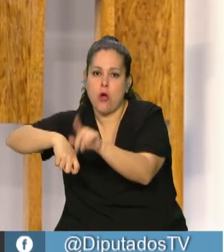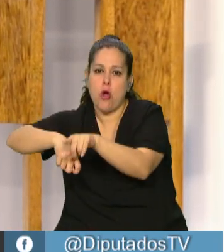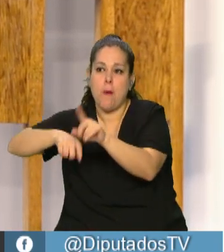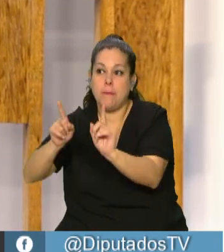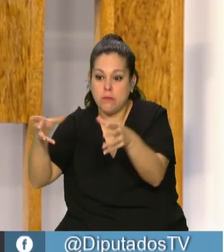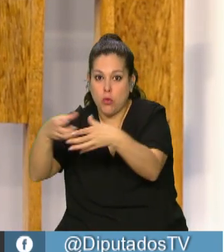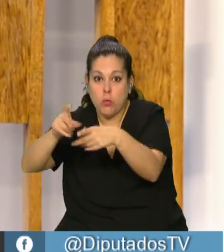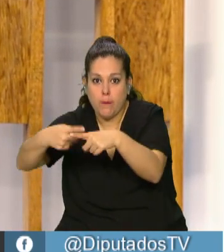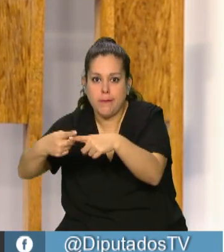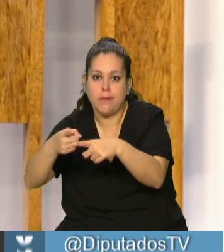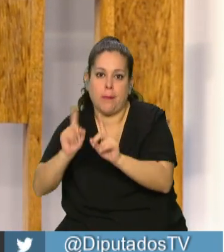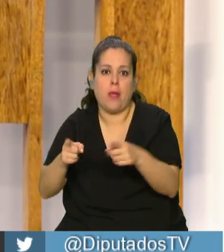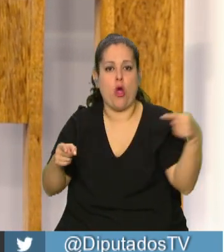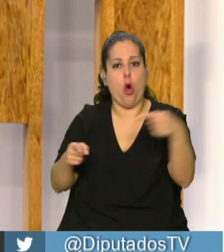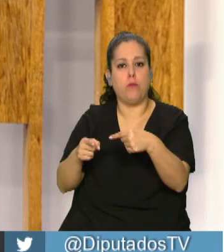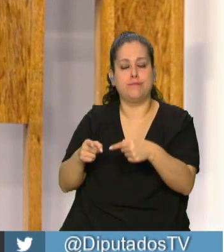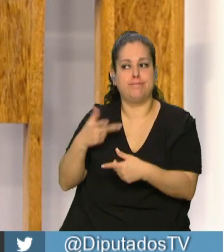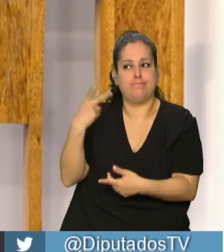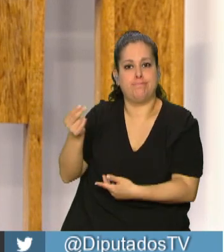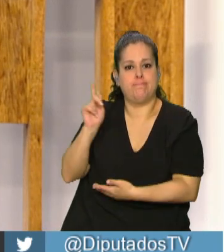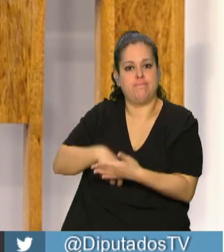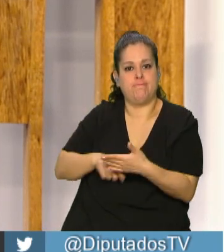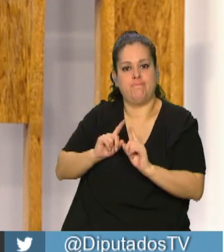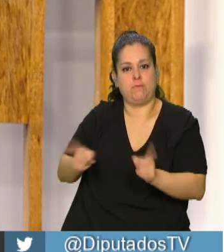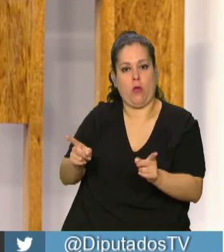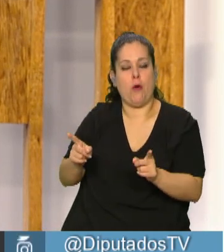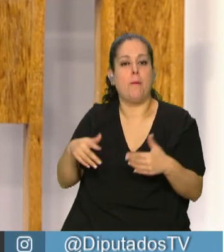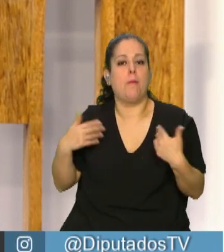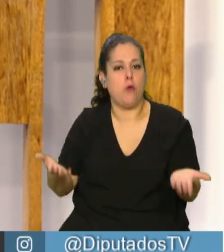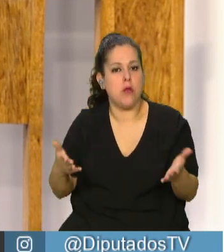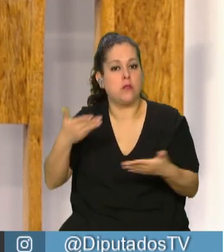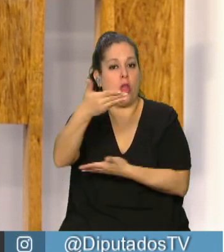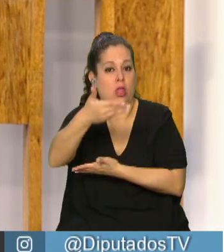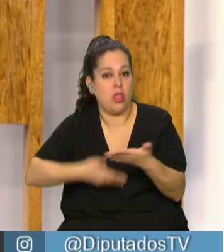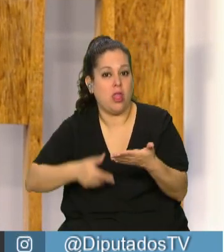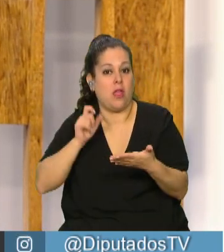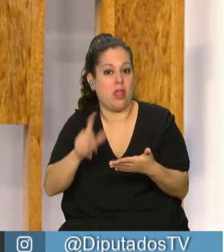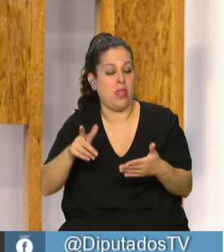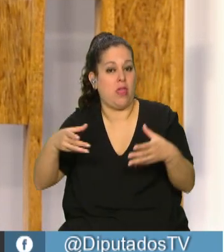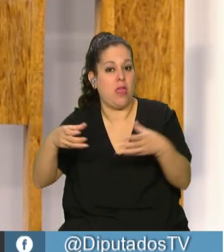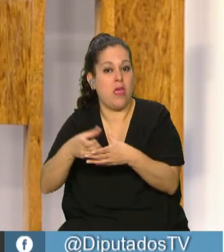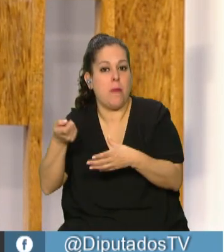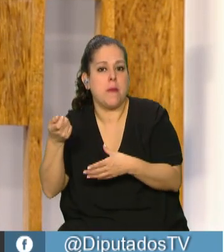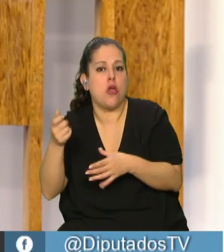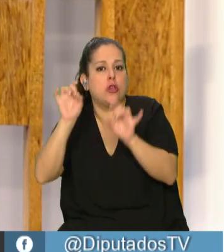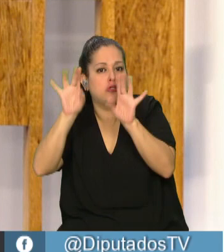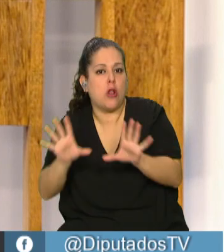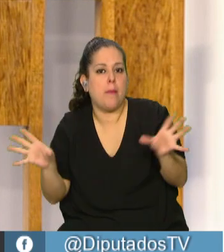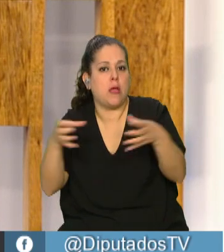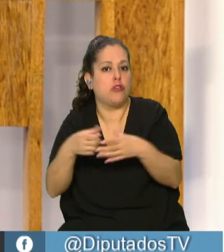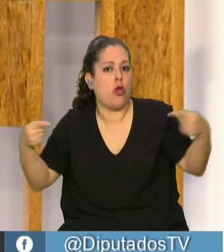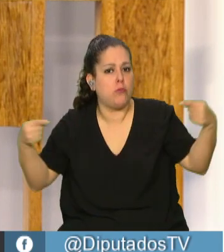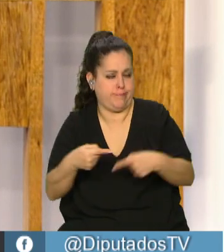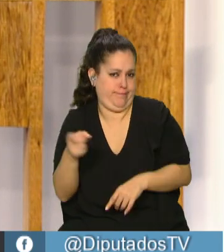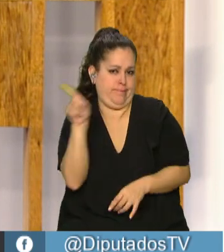oponían, así que no necesariamente los dictámenes de minoría son de la oposición, de ninguna manera.